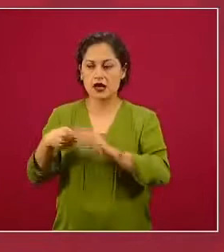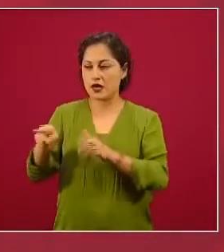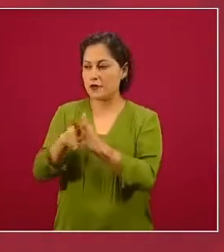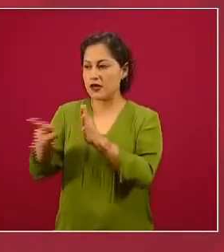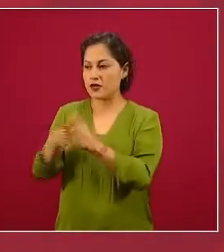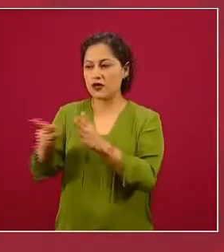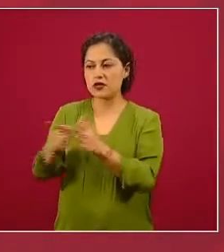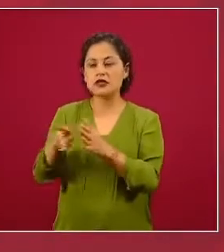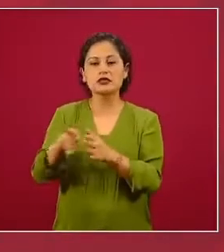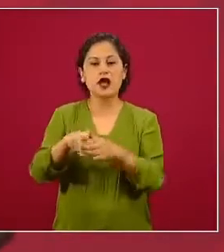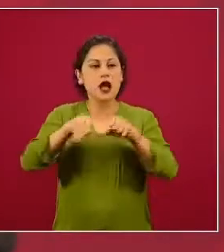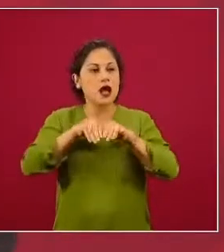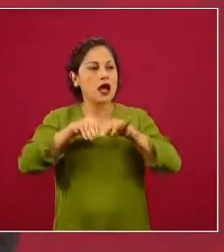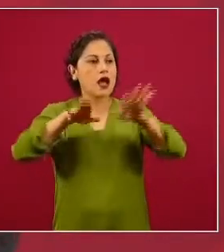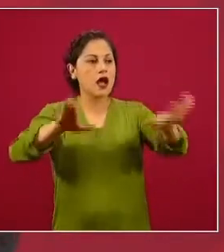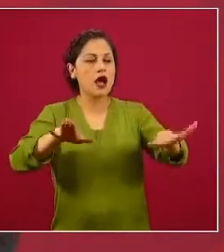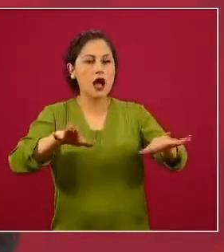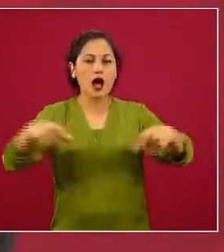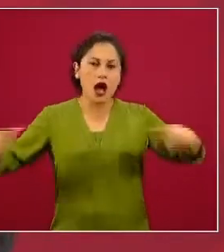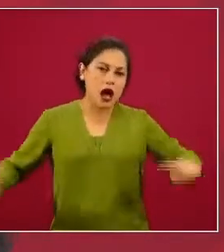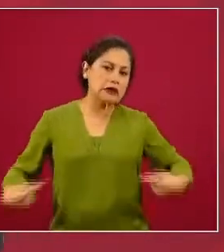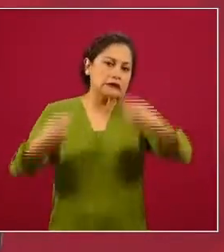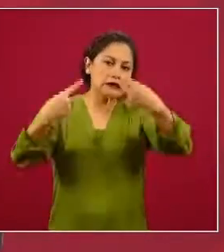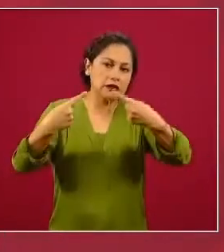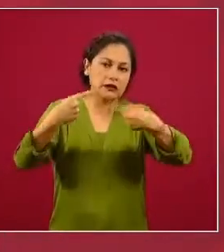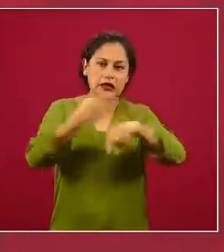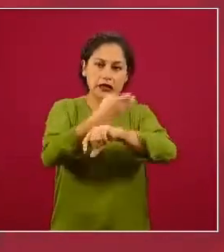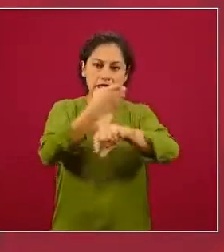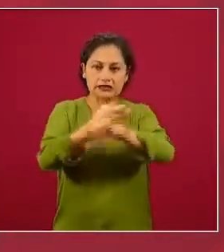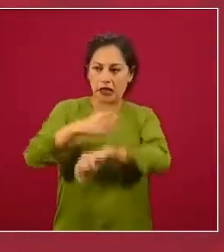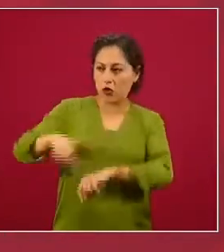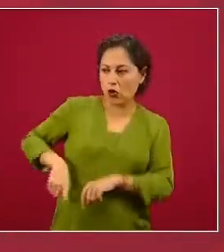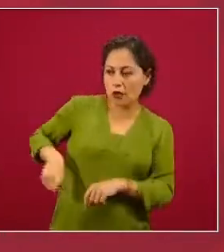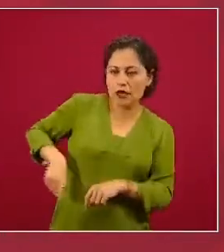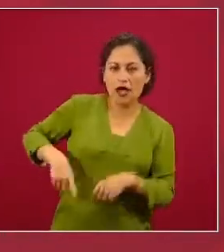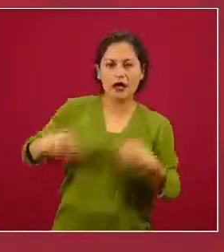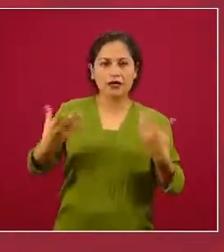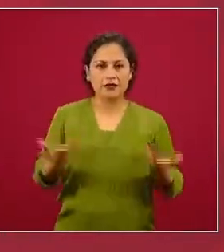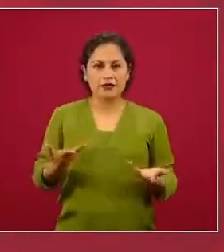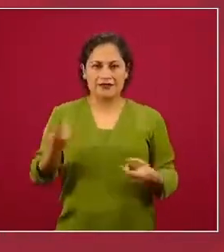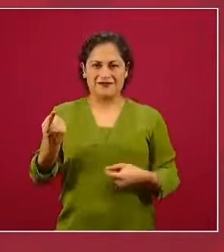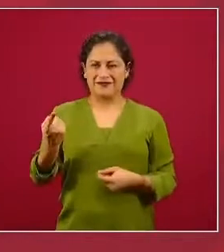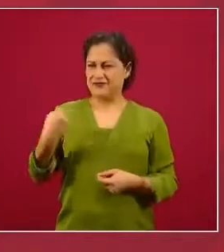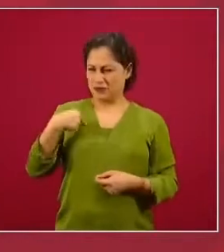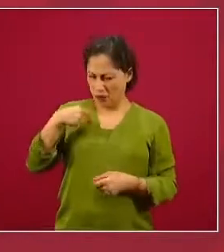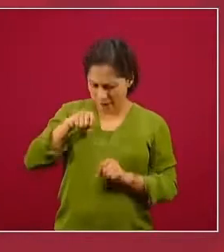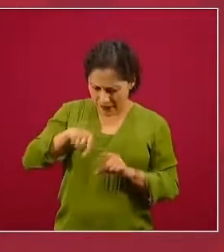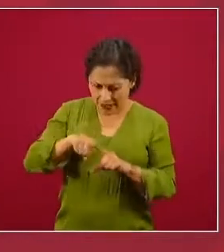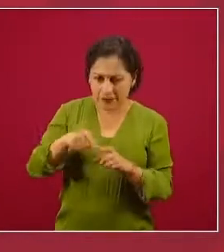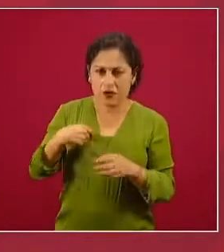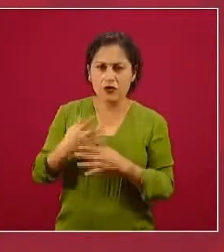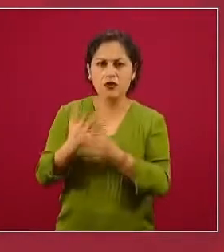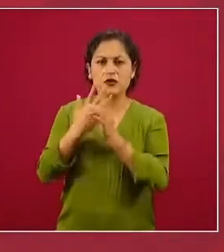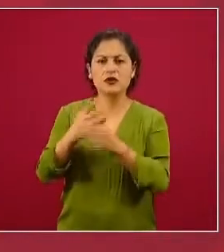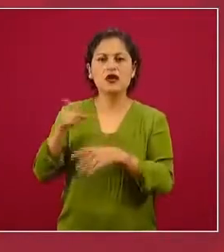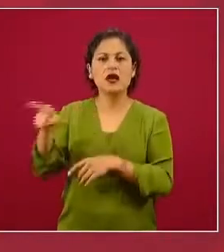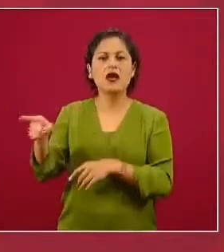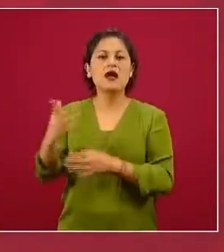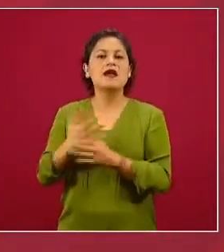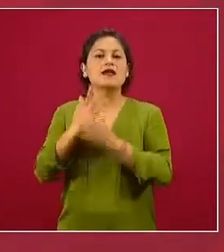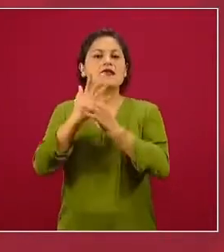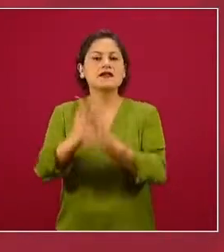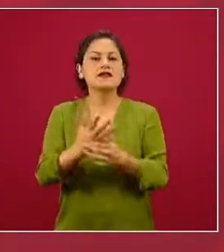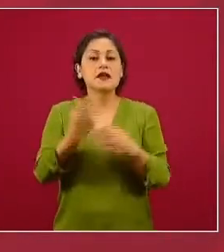estados, culpan a no sé quién. El otro día, sobre esto mismo que dije, alguien decía: culpan a la capturista.